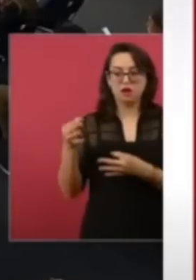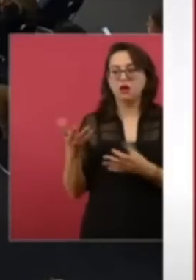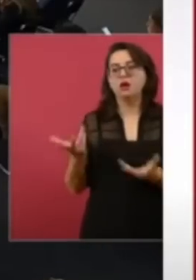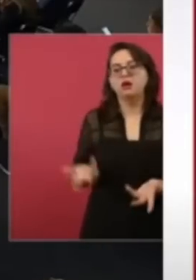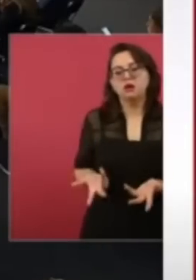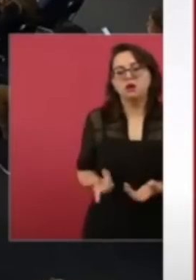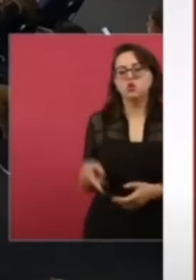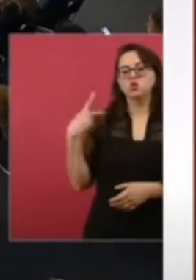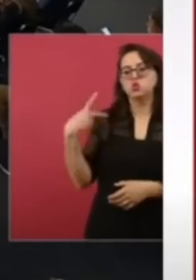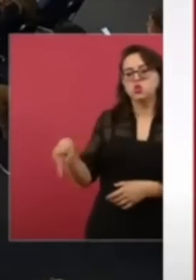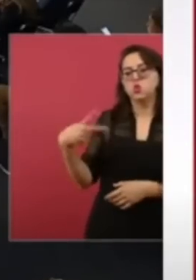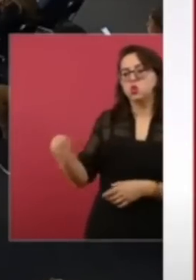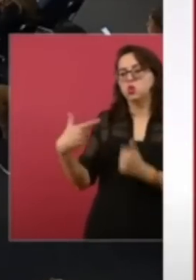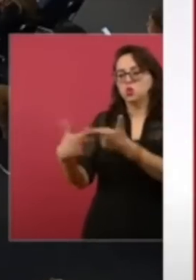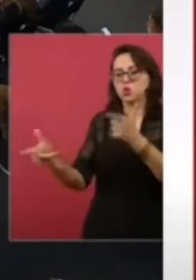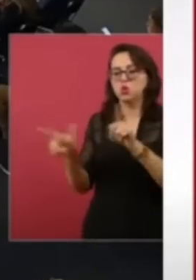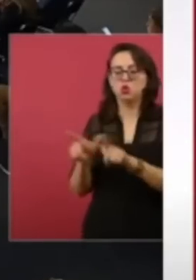defensa del gremio,